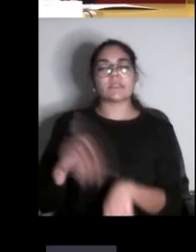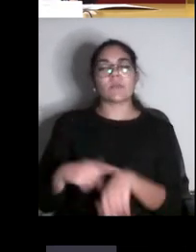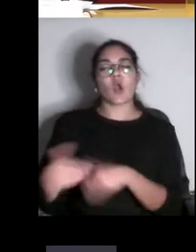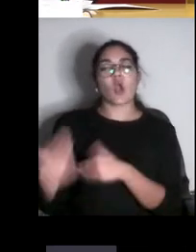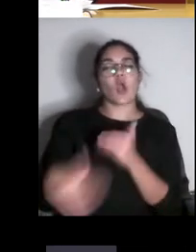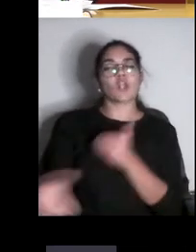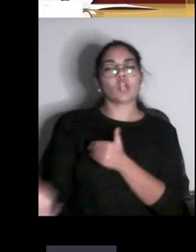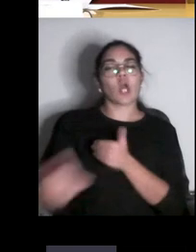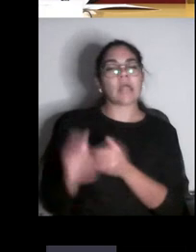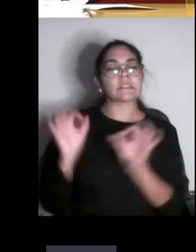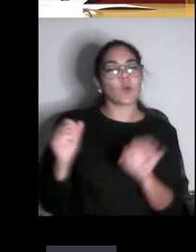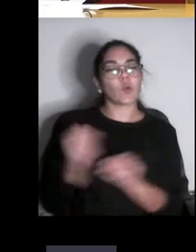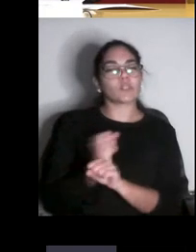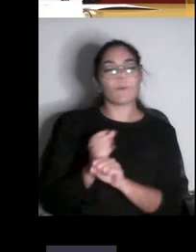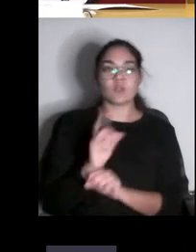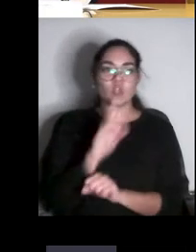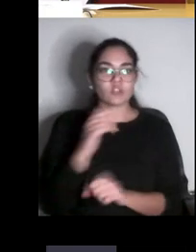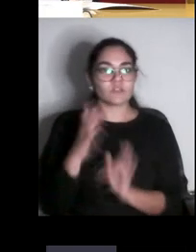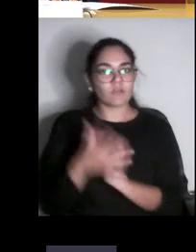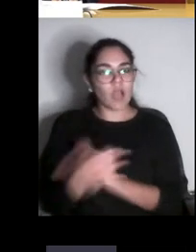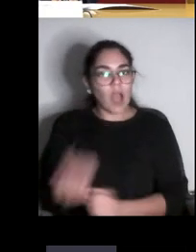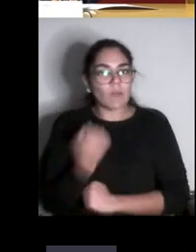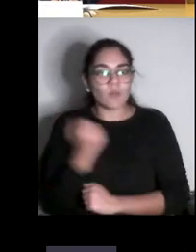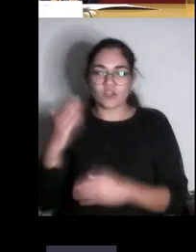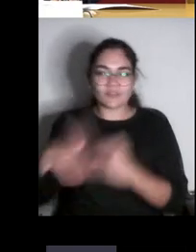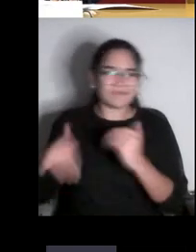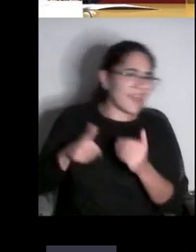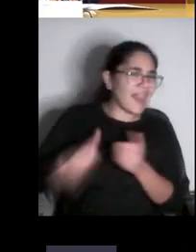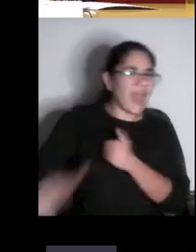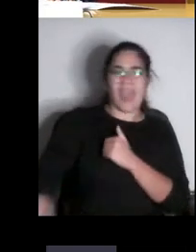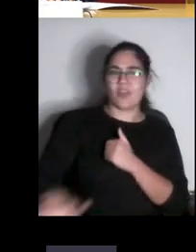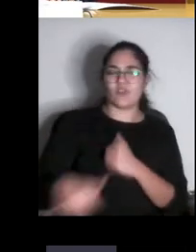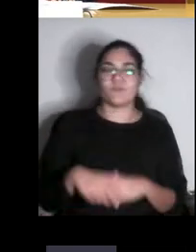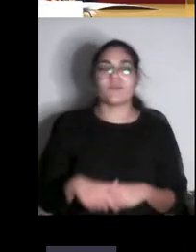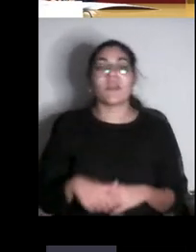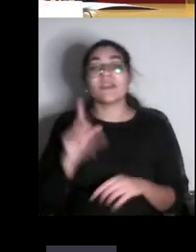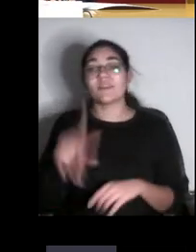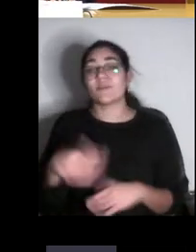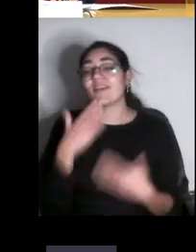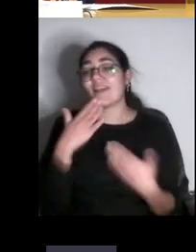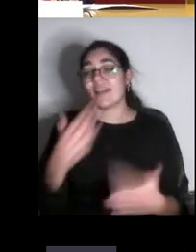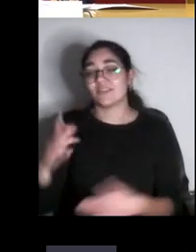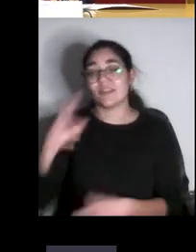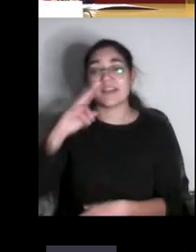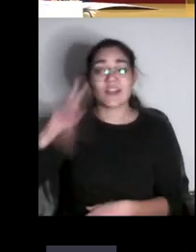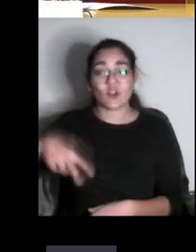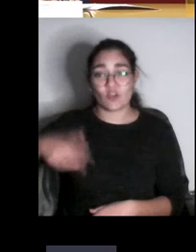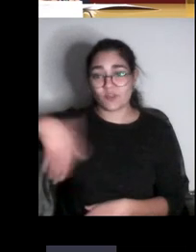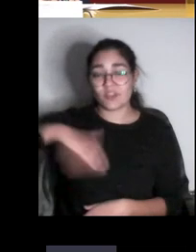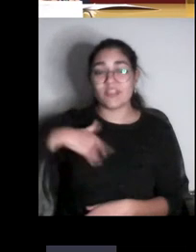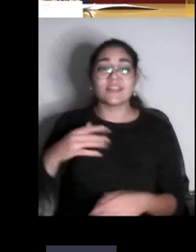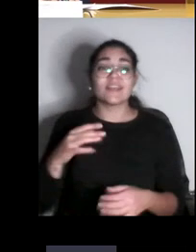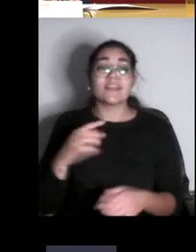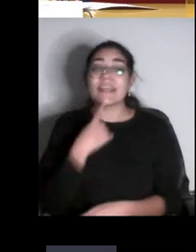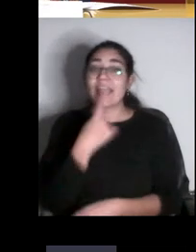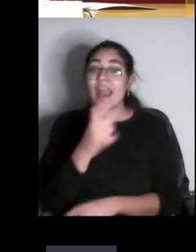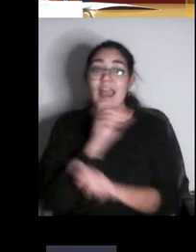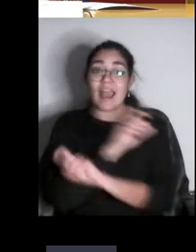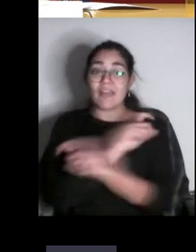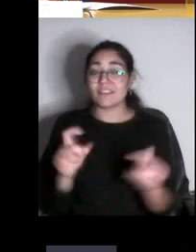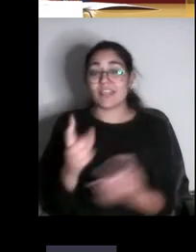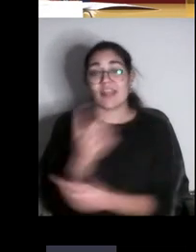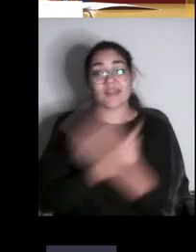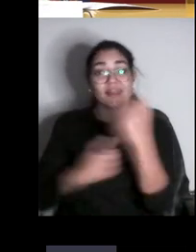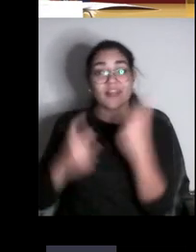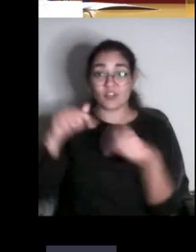del reconocimiento a vosotros, de vuestro reconocimiento, tengo que decir que los datos de este año son